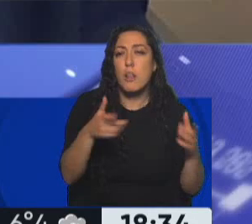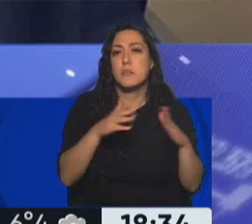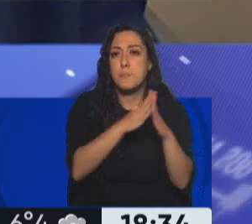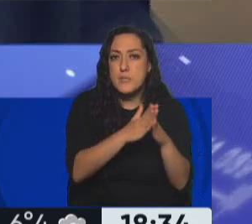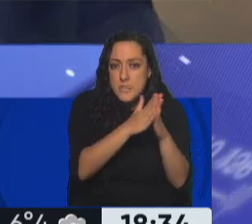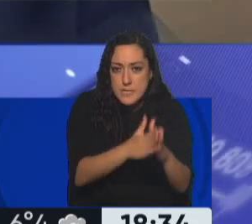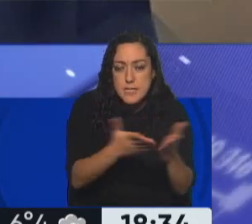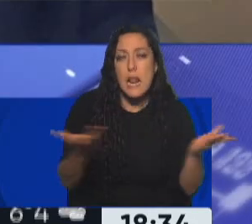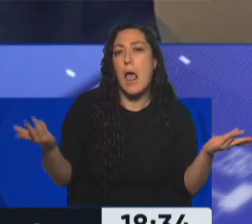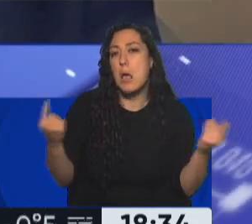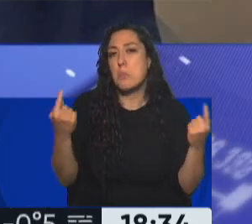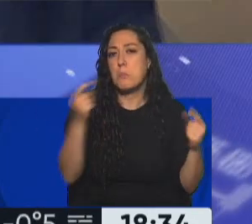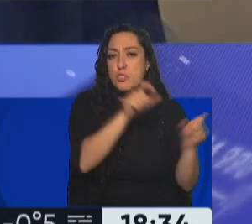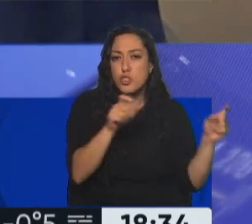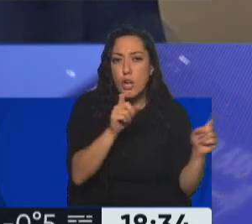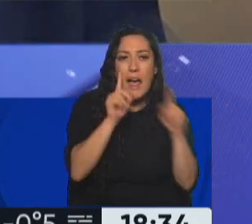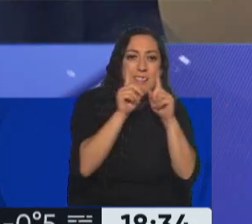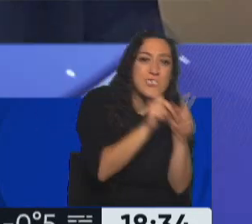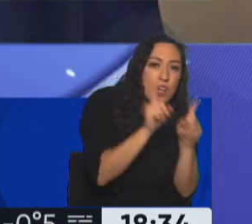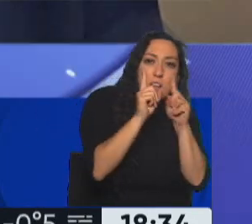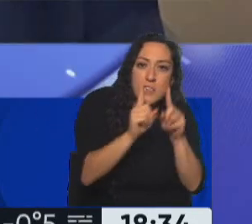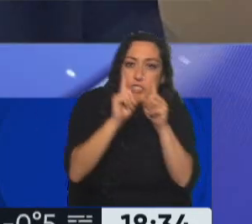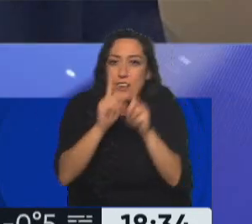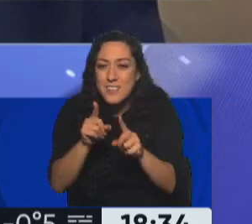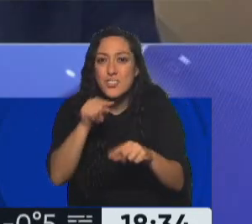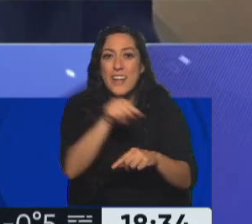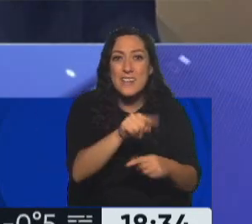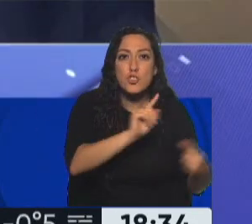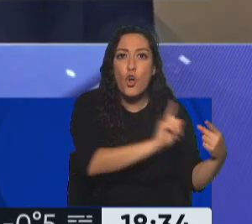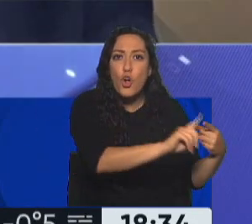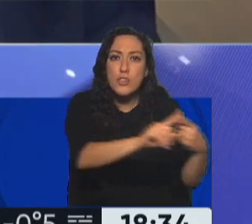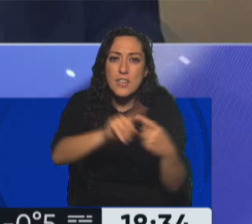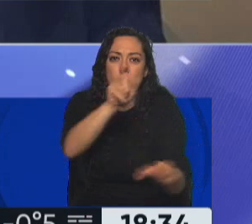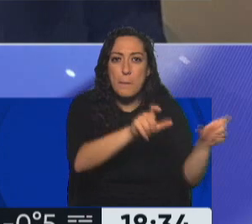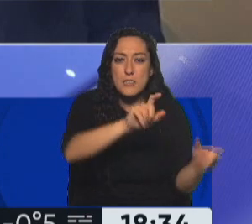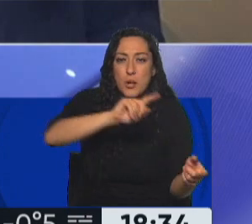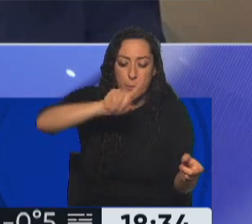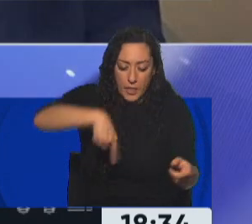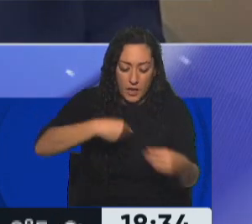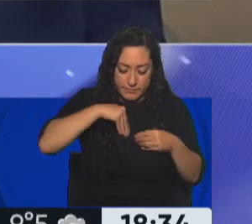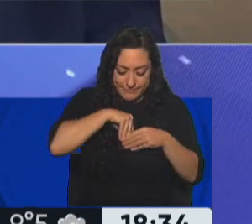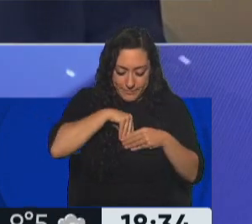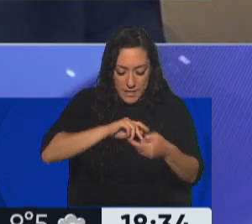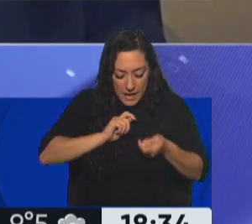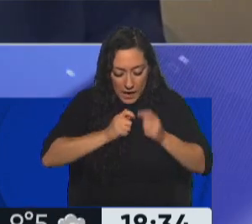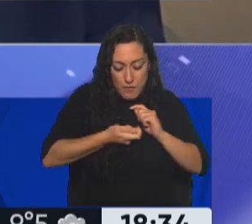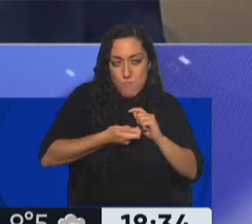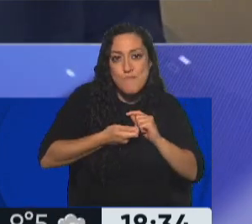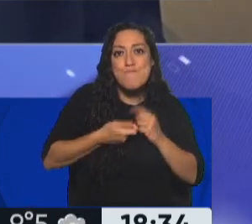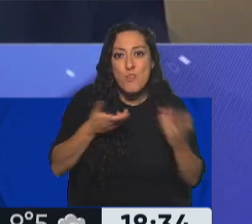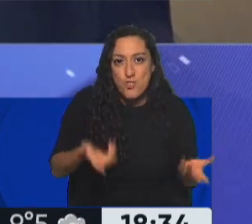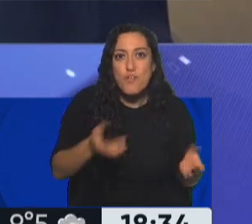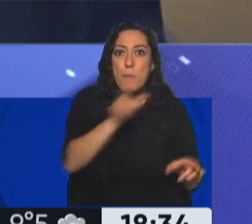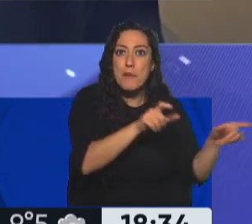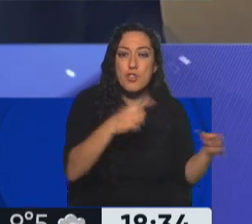muchas personas. Ese contacto yo creo que lo transformó, ¿no? Y que las preocupaciones que realmente tenía la